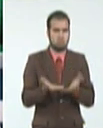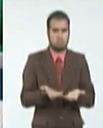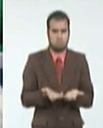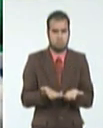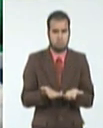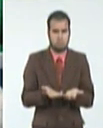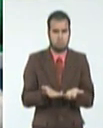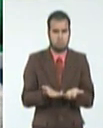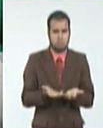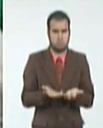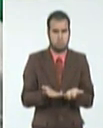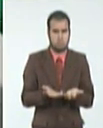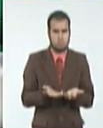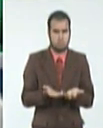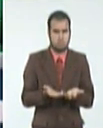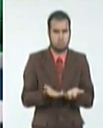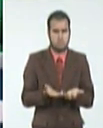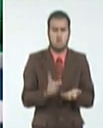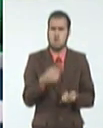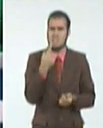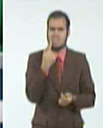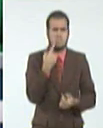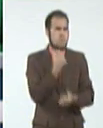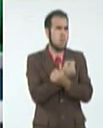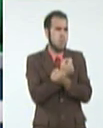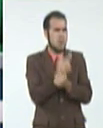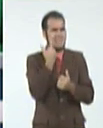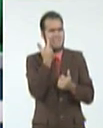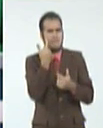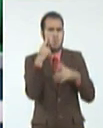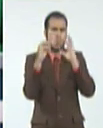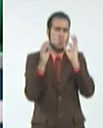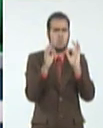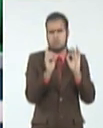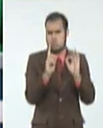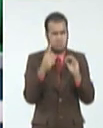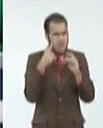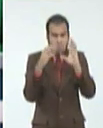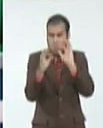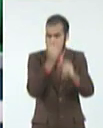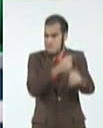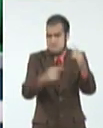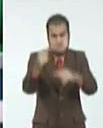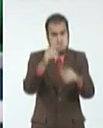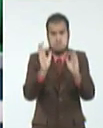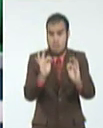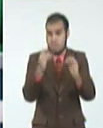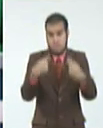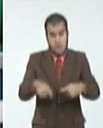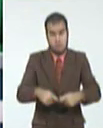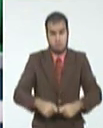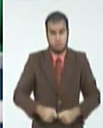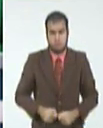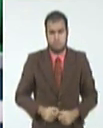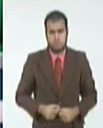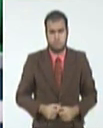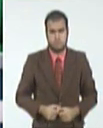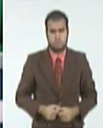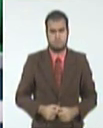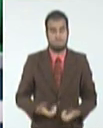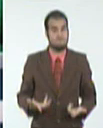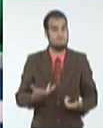vuelta, percepción de riesgo, percepción de peligro, el cuidarnos de este virus que lamentablemente